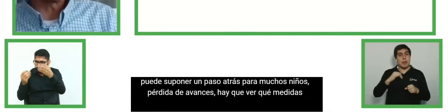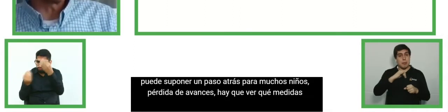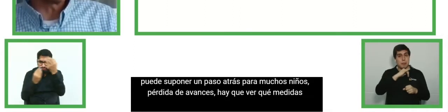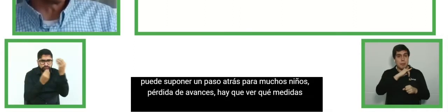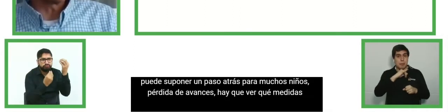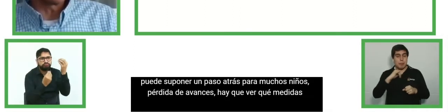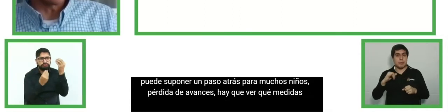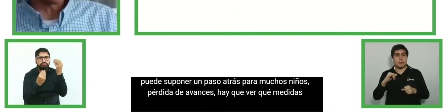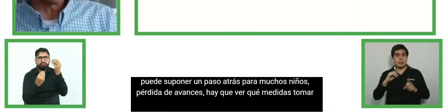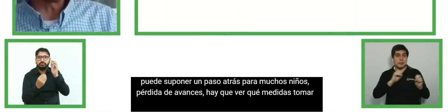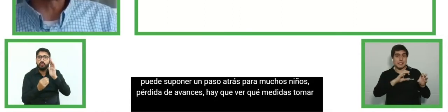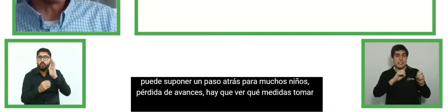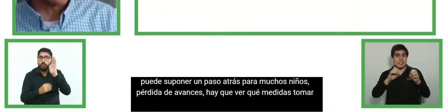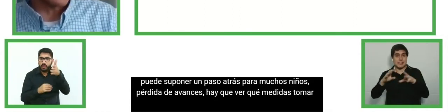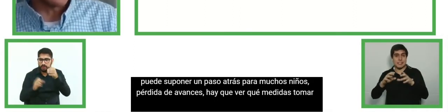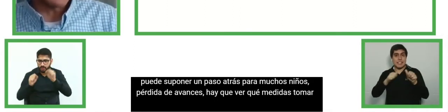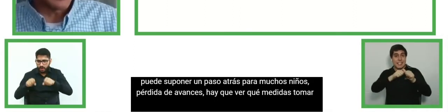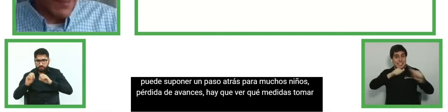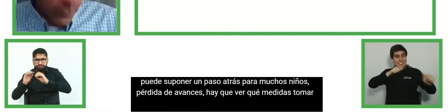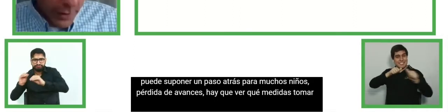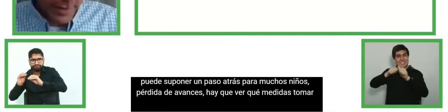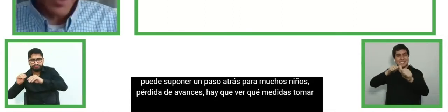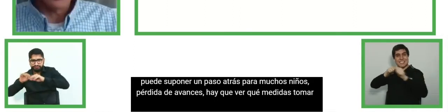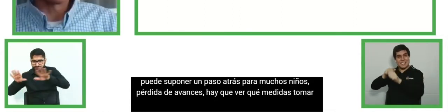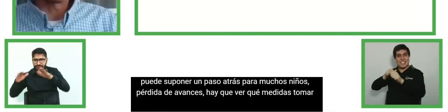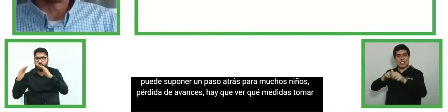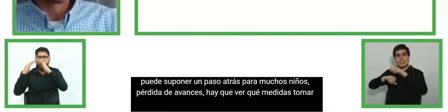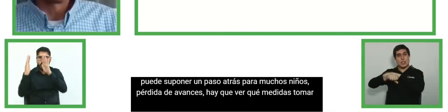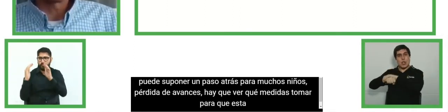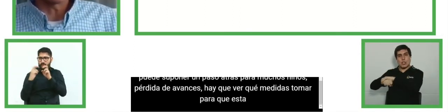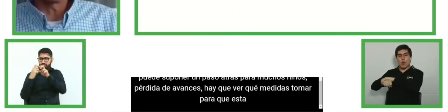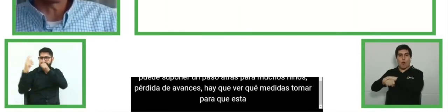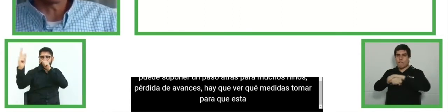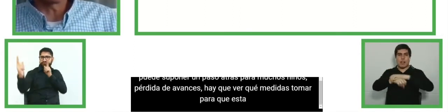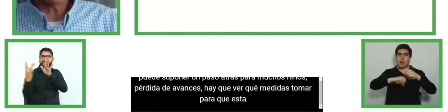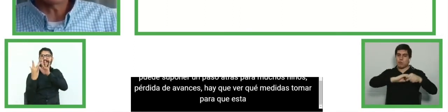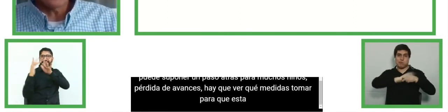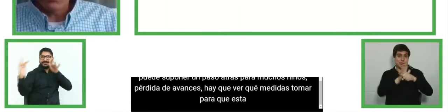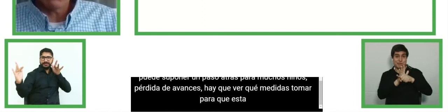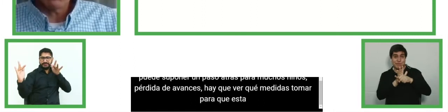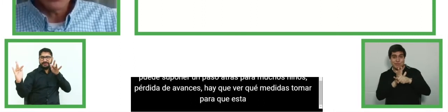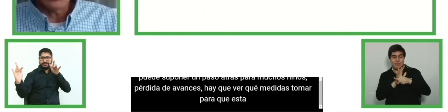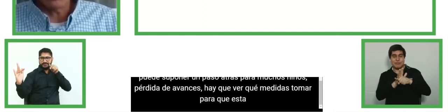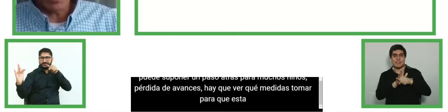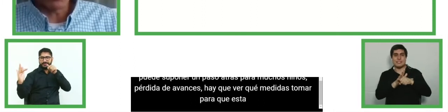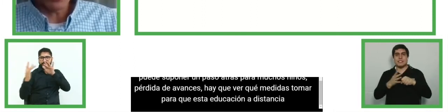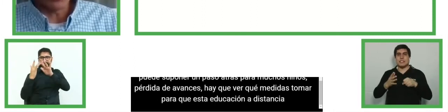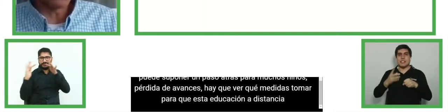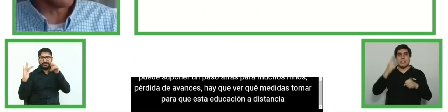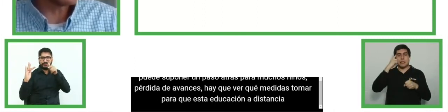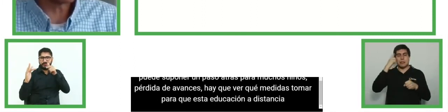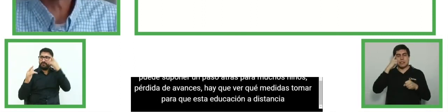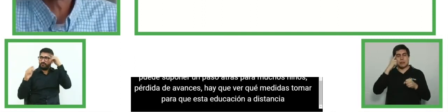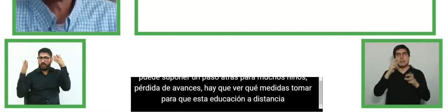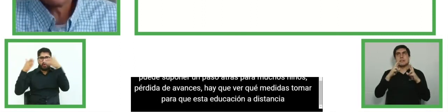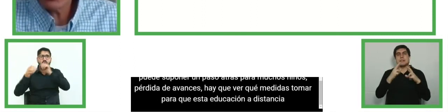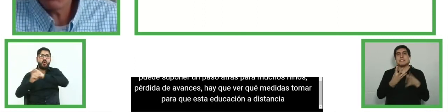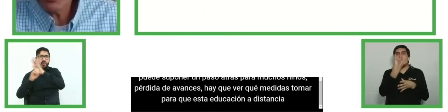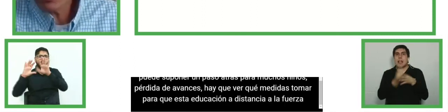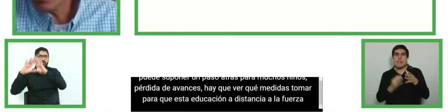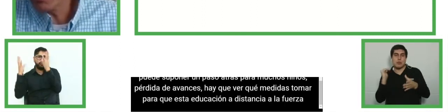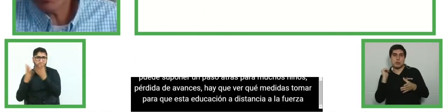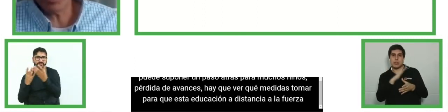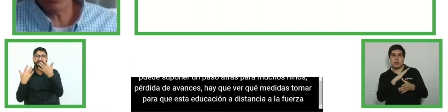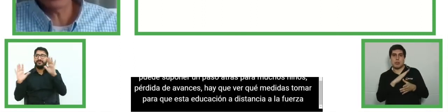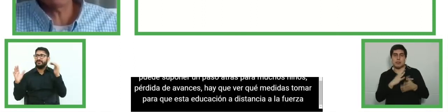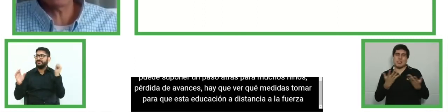esta educación a distancia, que a la fuerza se ha tenido que ir implantando y esperamos que no dure mucho, pero tenemos que